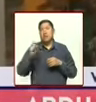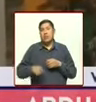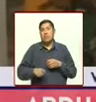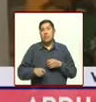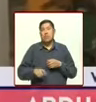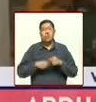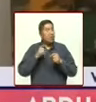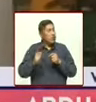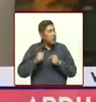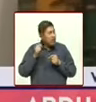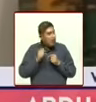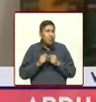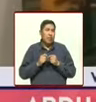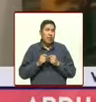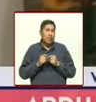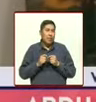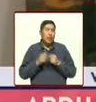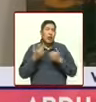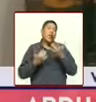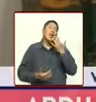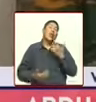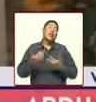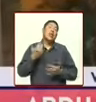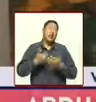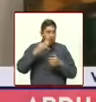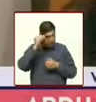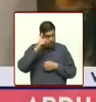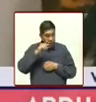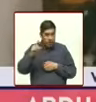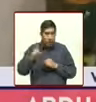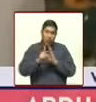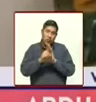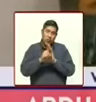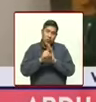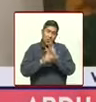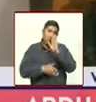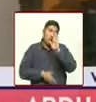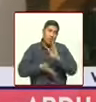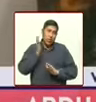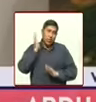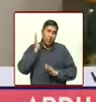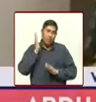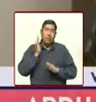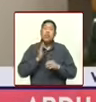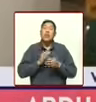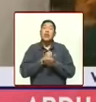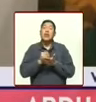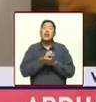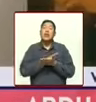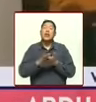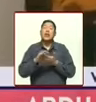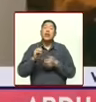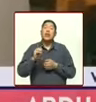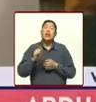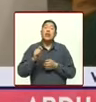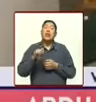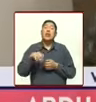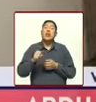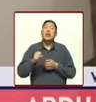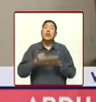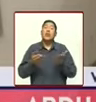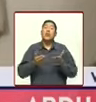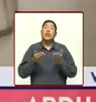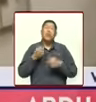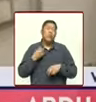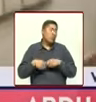necesitando, precisamente hacia los incendios. Ellos en unos minutos están partiendo hacia San Matías, lugar donde ha